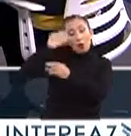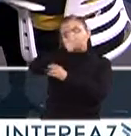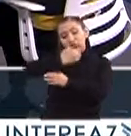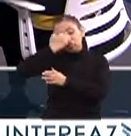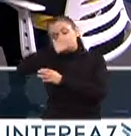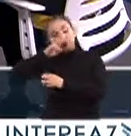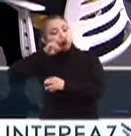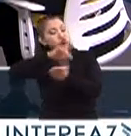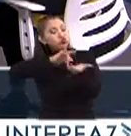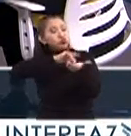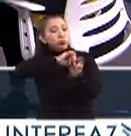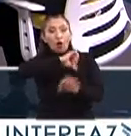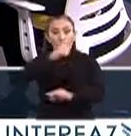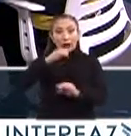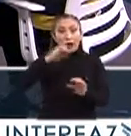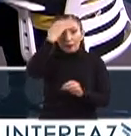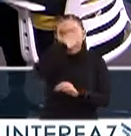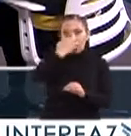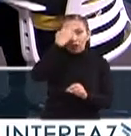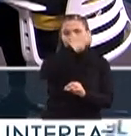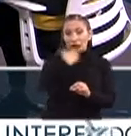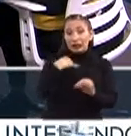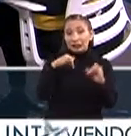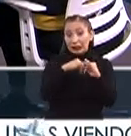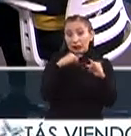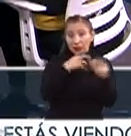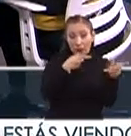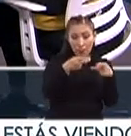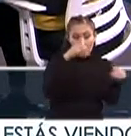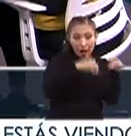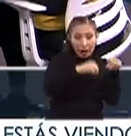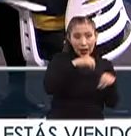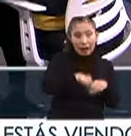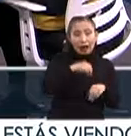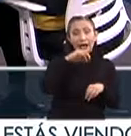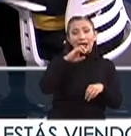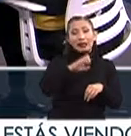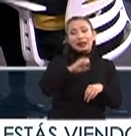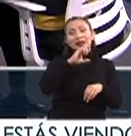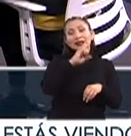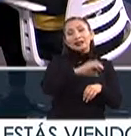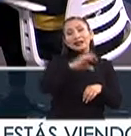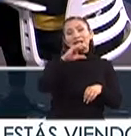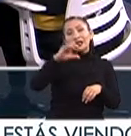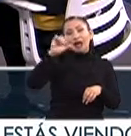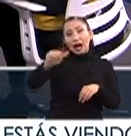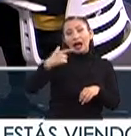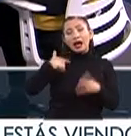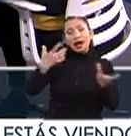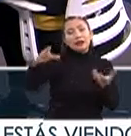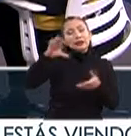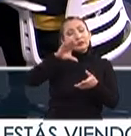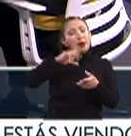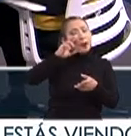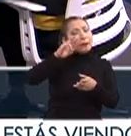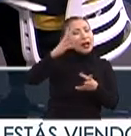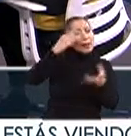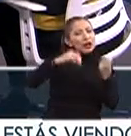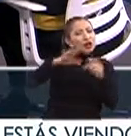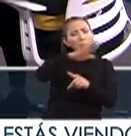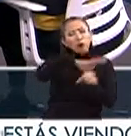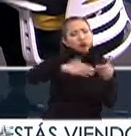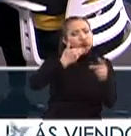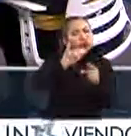Y también hay otra evaluación muy interesante que el instituto ha desarrollado, que es SEA, la evaluación de condiciones básicas para la enseñanza y el